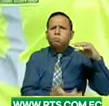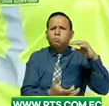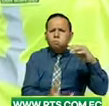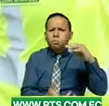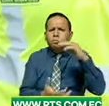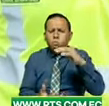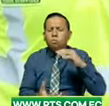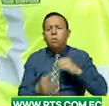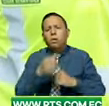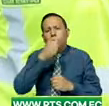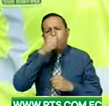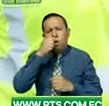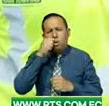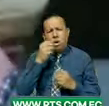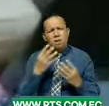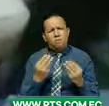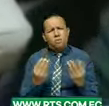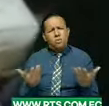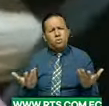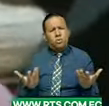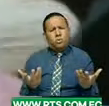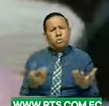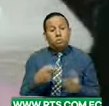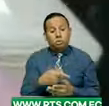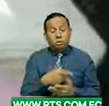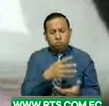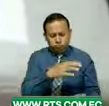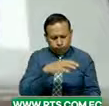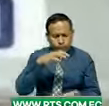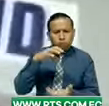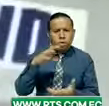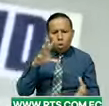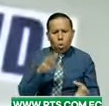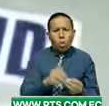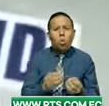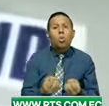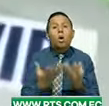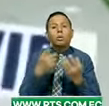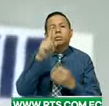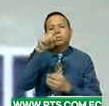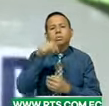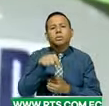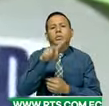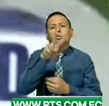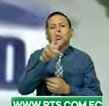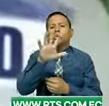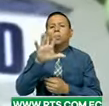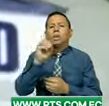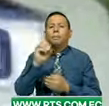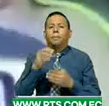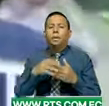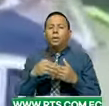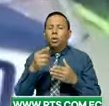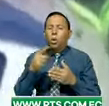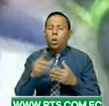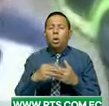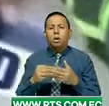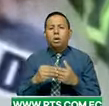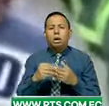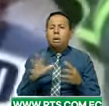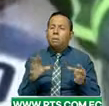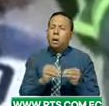de clorhidrato de cocaína. La sustancia incautada, que está valuada en 1.250 millones de pesos, es decir, más de